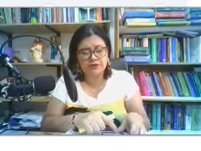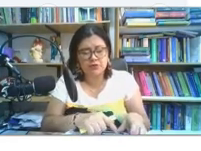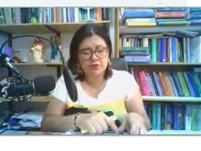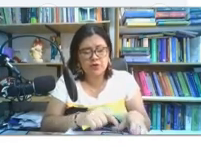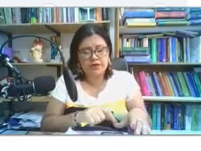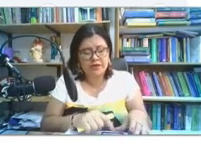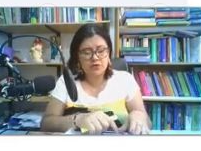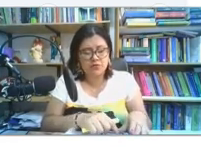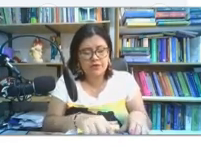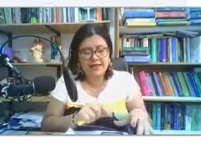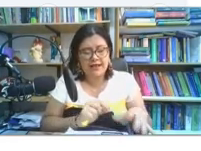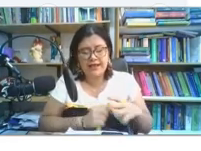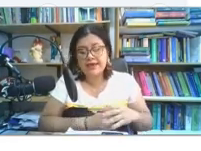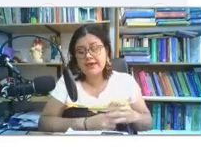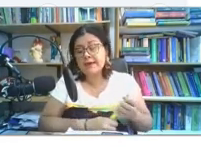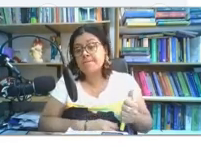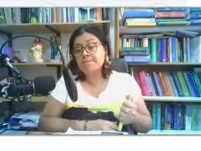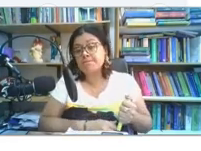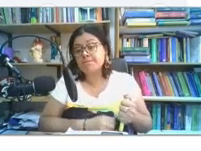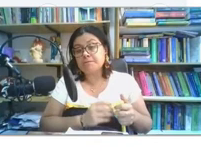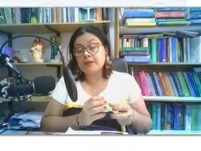proceso que tuviera